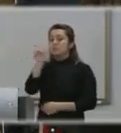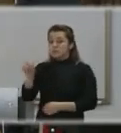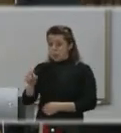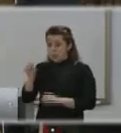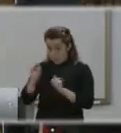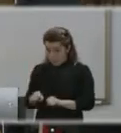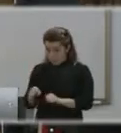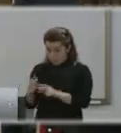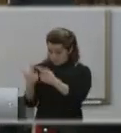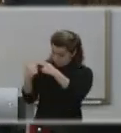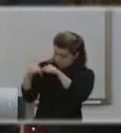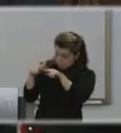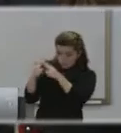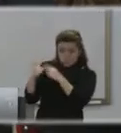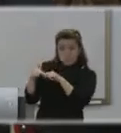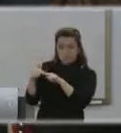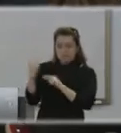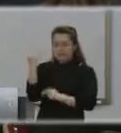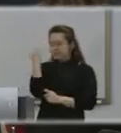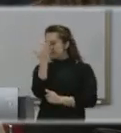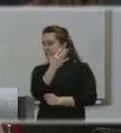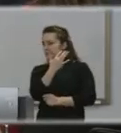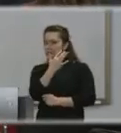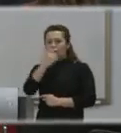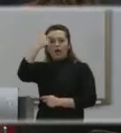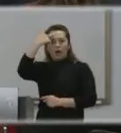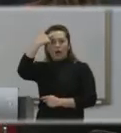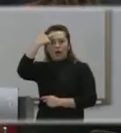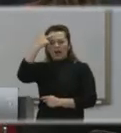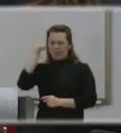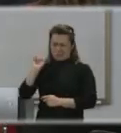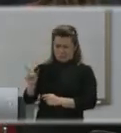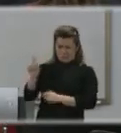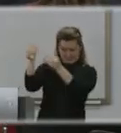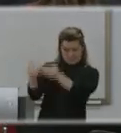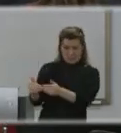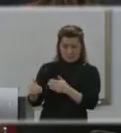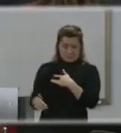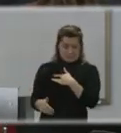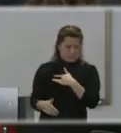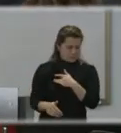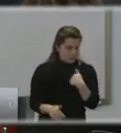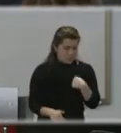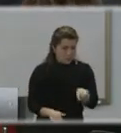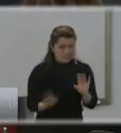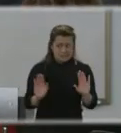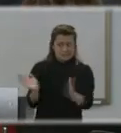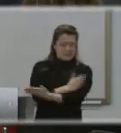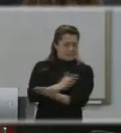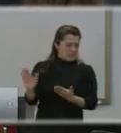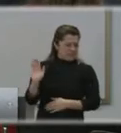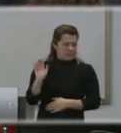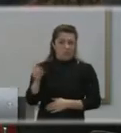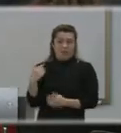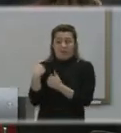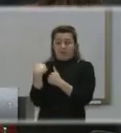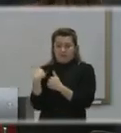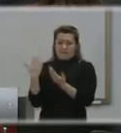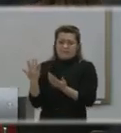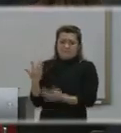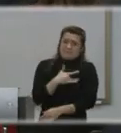relaciones sexuales. El placer es tal vez una idea completamente ajena a la idea de discapacidad, es como es una carga, entonces